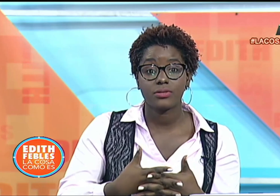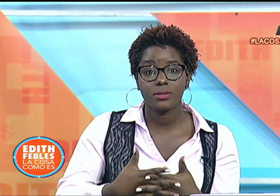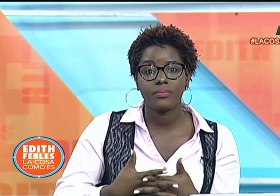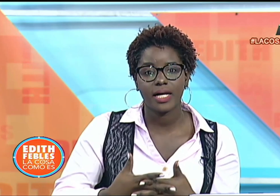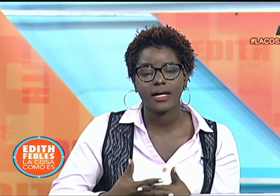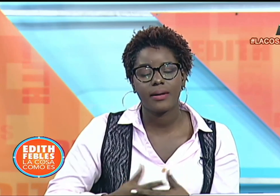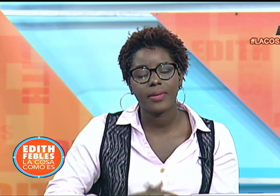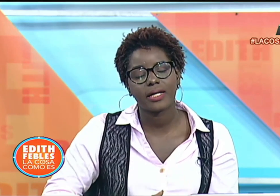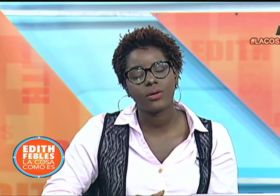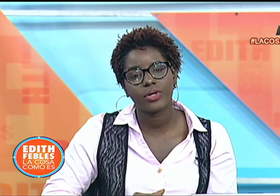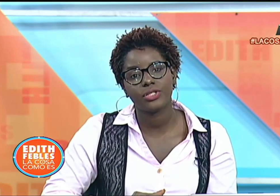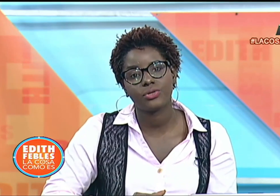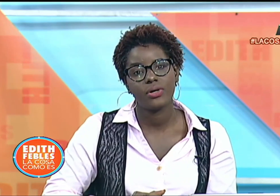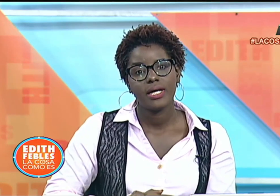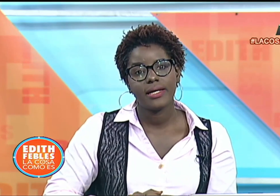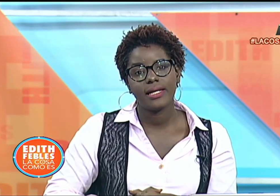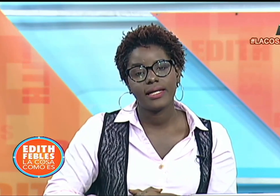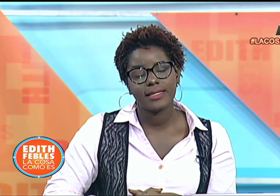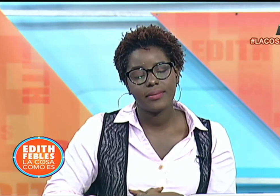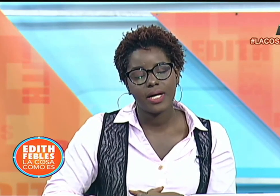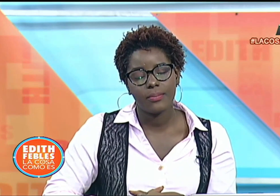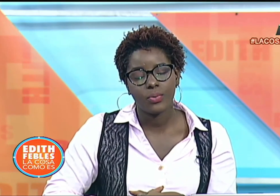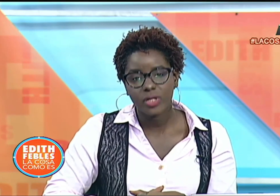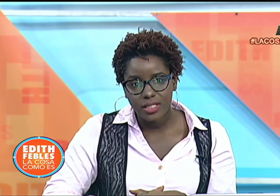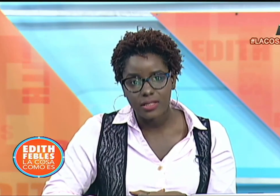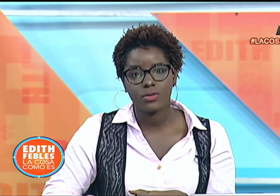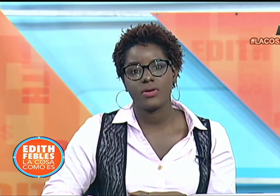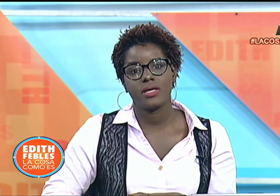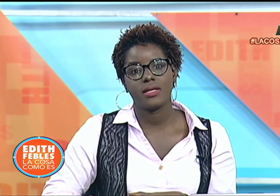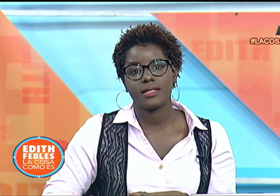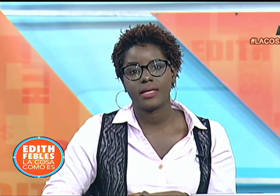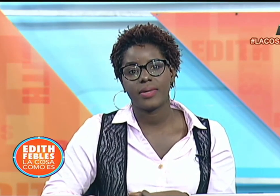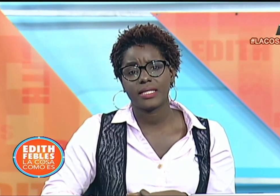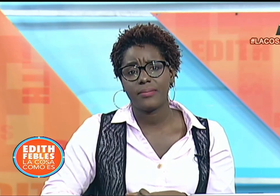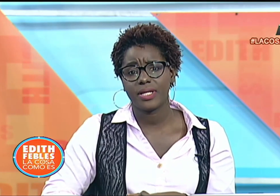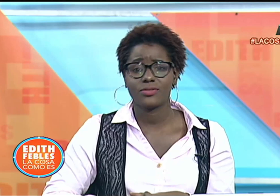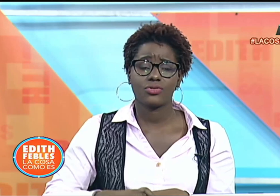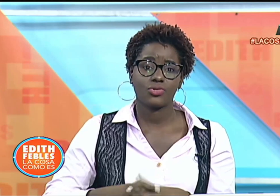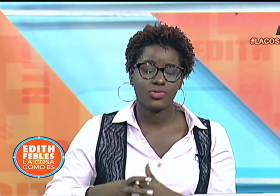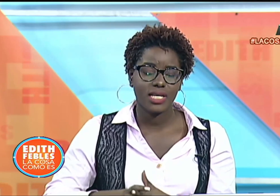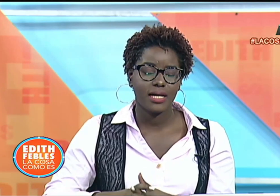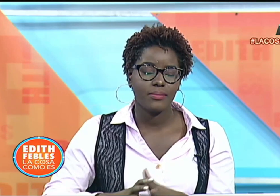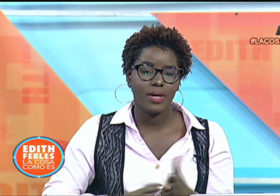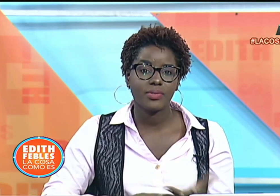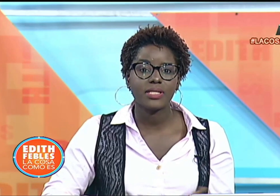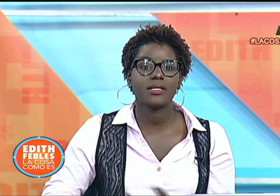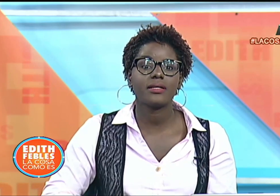es marca un hito en el tema político y en el tema también